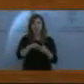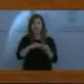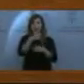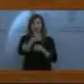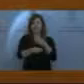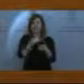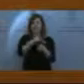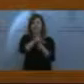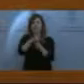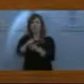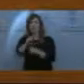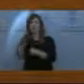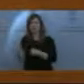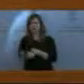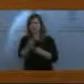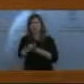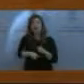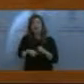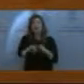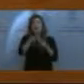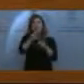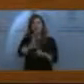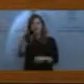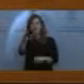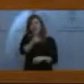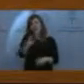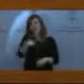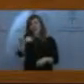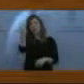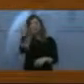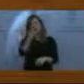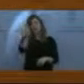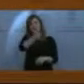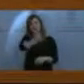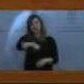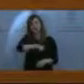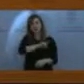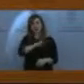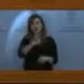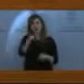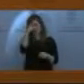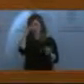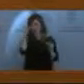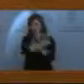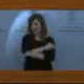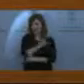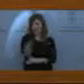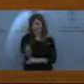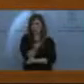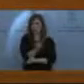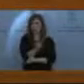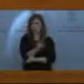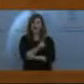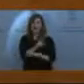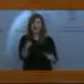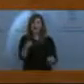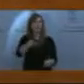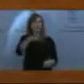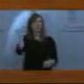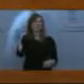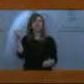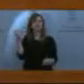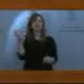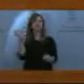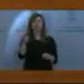ámbitos. Bueno, aquí la investigación científica tampoco creo yo que seamos un paradigma ni tengamos para presumir de una política de